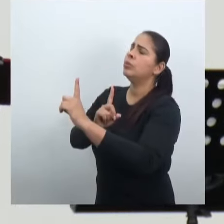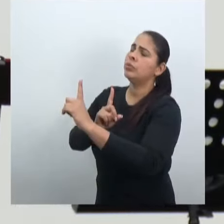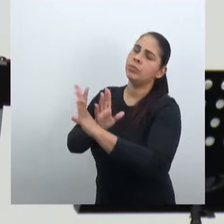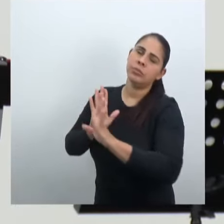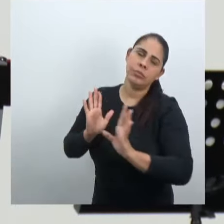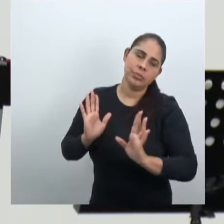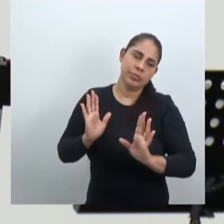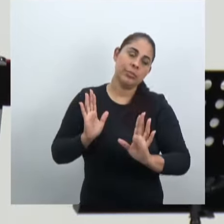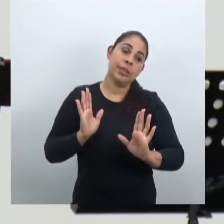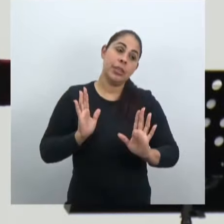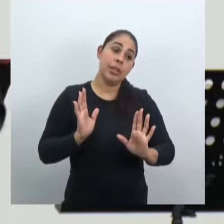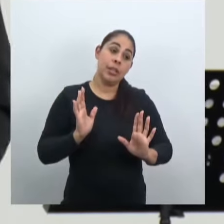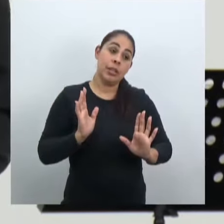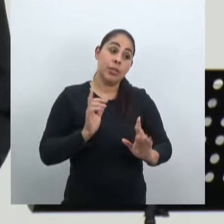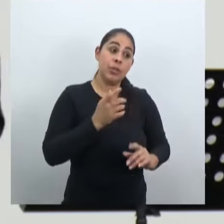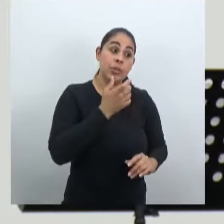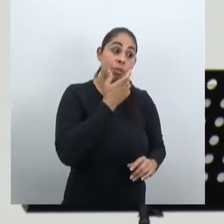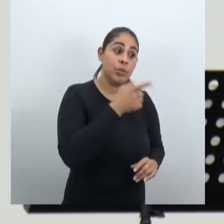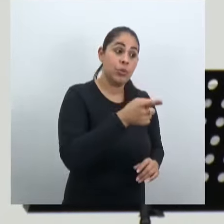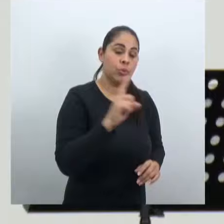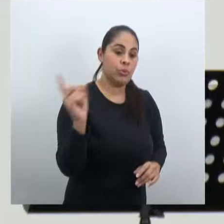yo sé cómo tú oras.